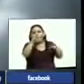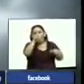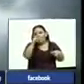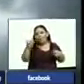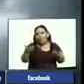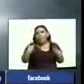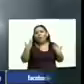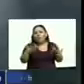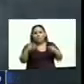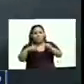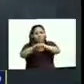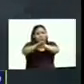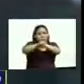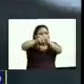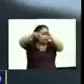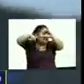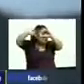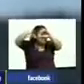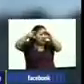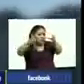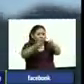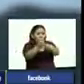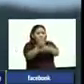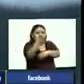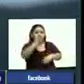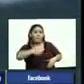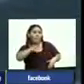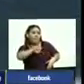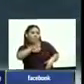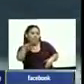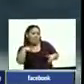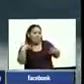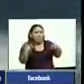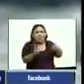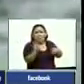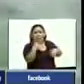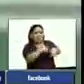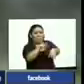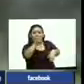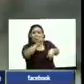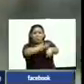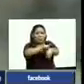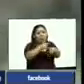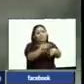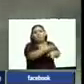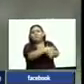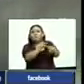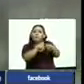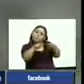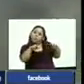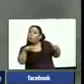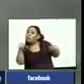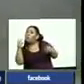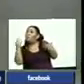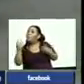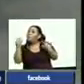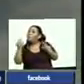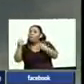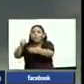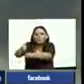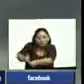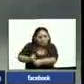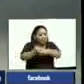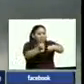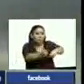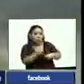Shade que compartió un video de la erupción mi familia y yo habíamos salido de ahí 20 minutos antes estábamos esperando a nuestro bote a punto de